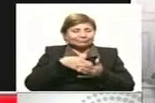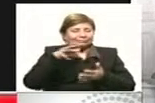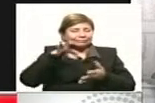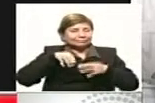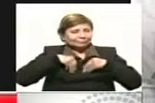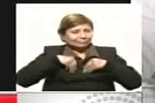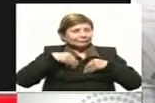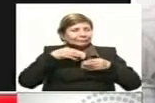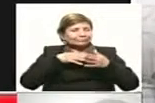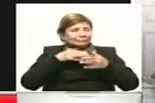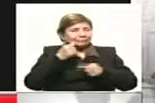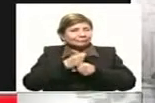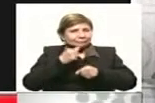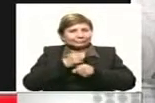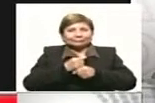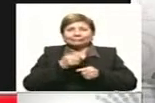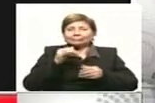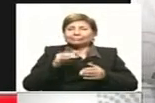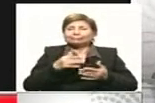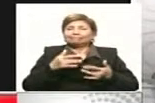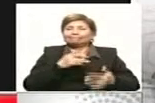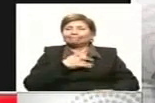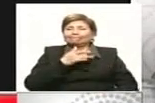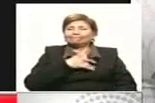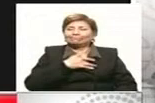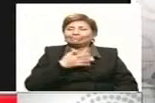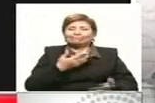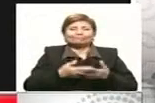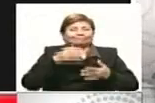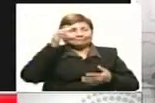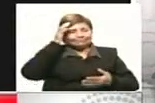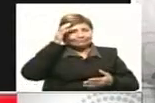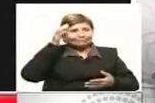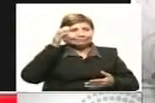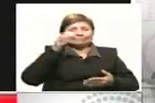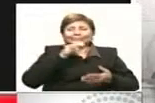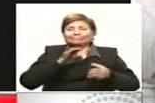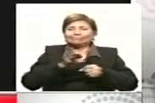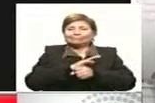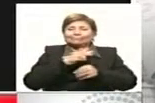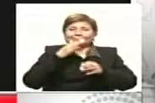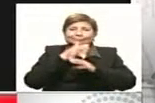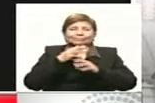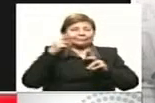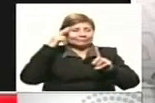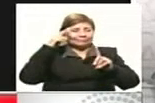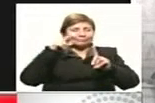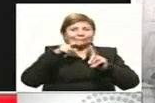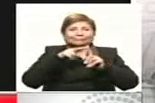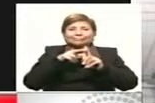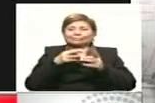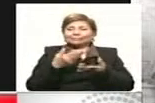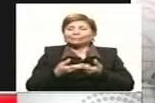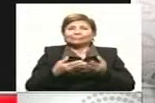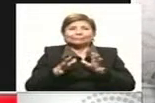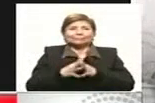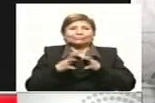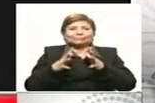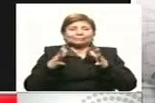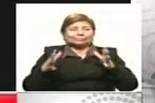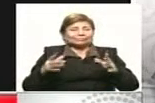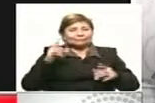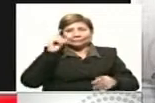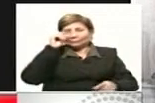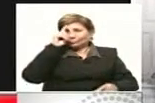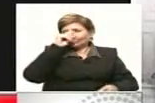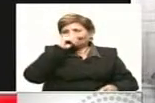como funcionarios públicos, de sentirnos con las capacidades para enfrentar estos grandes retos. Créanme que está siendo muy, muy